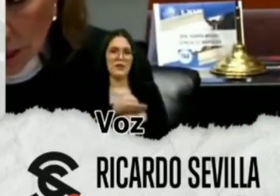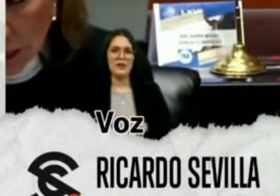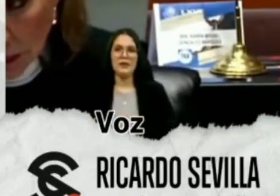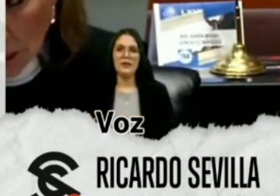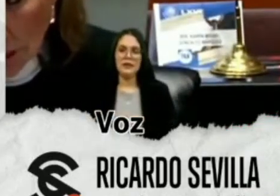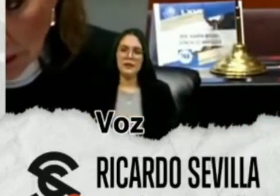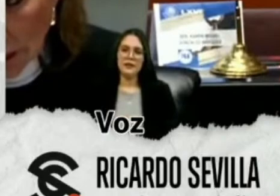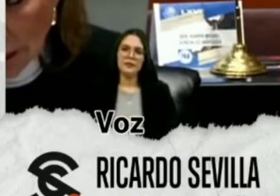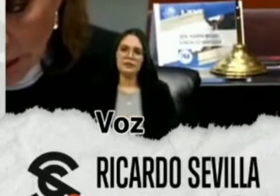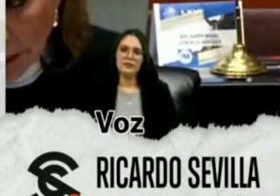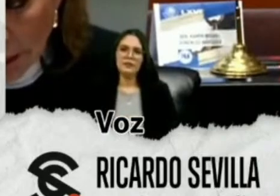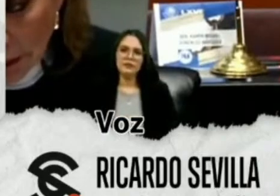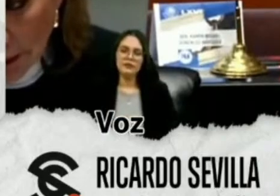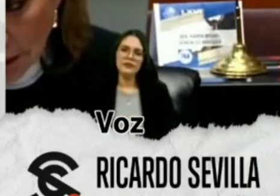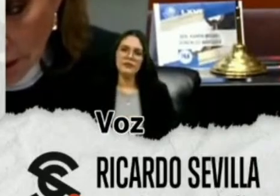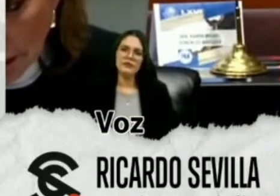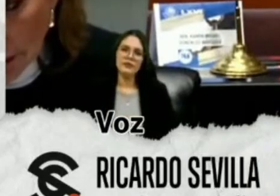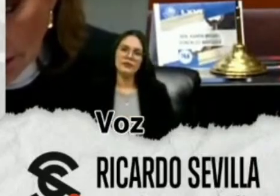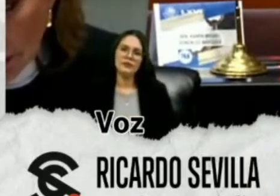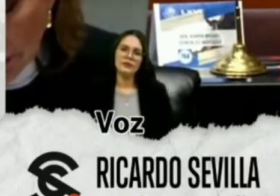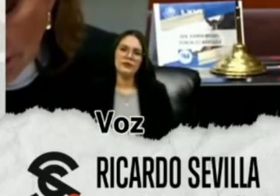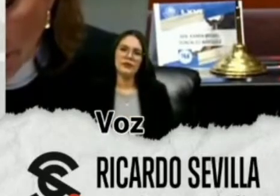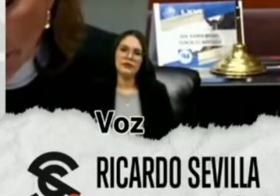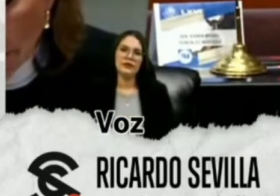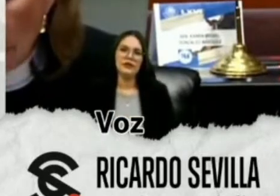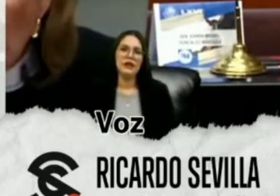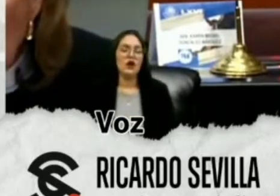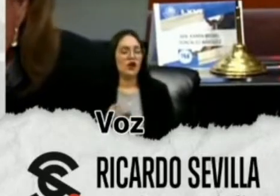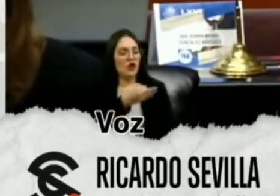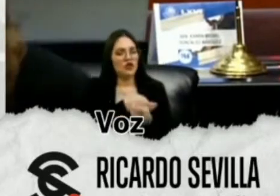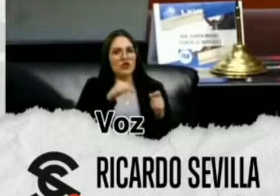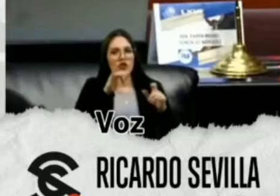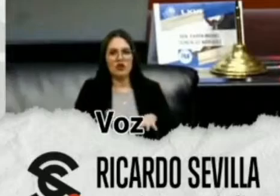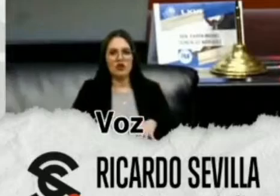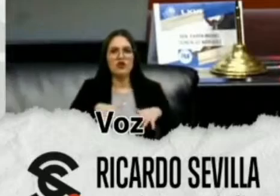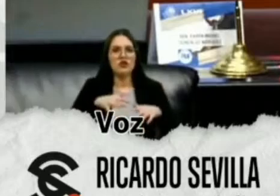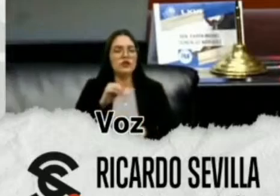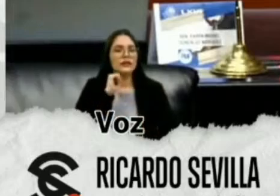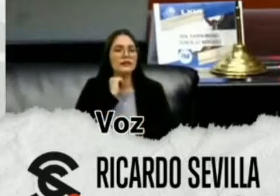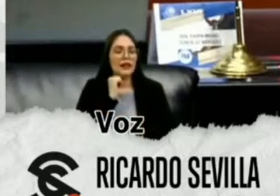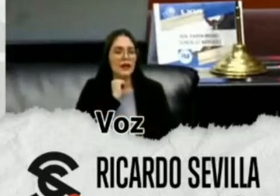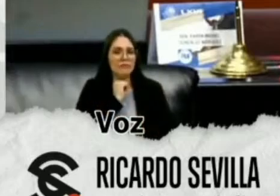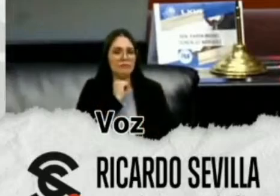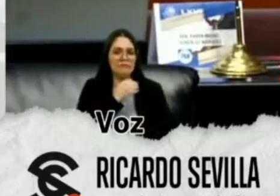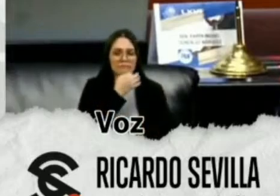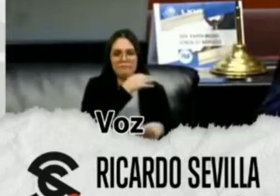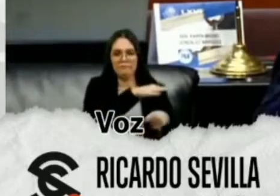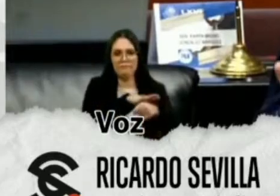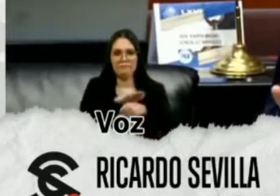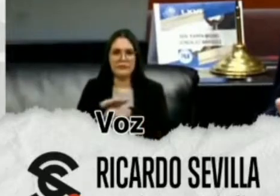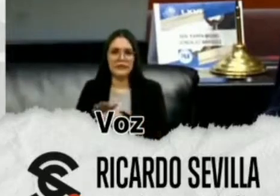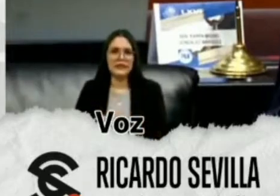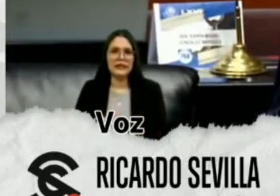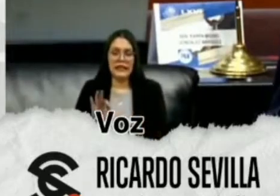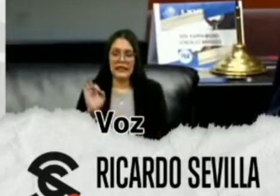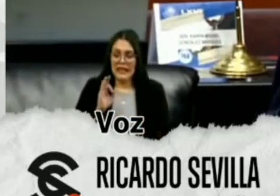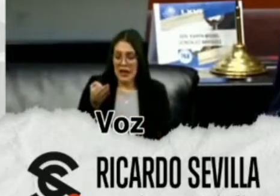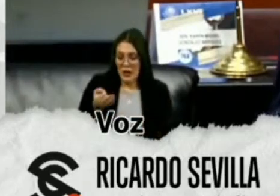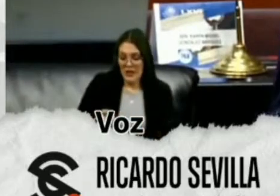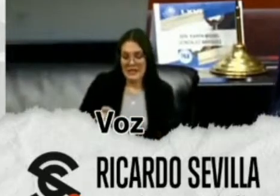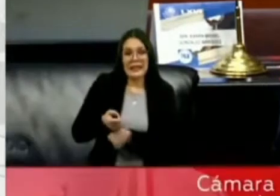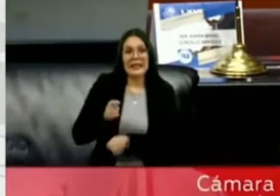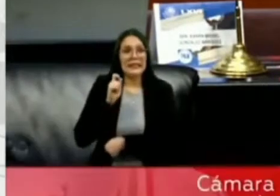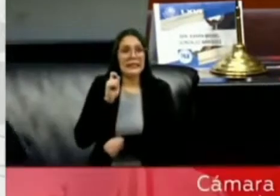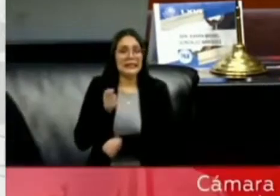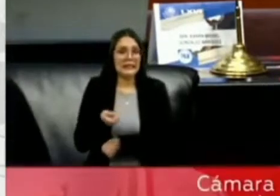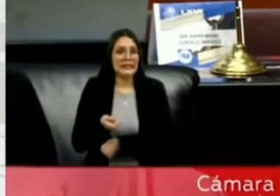a escuchar a este personaje, si quieres, Vicente. Otro meco. Probablemente la que va a ser una